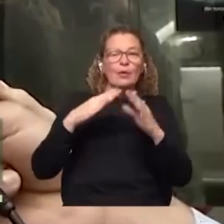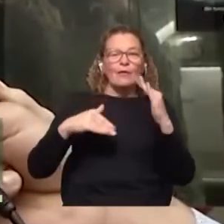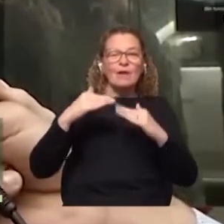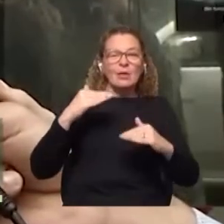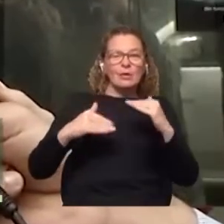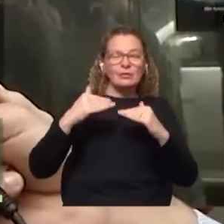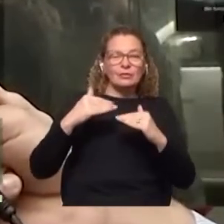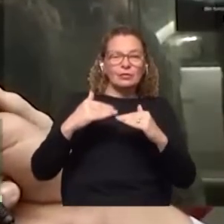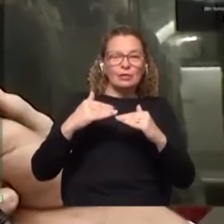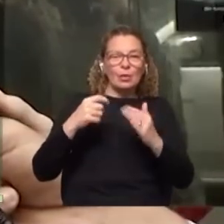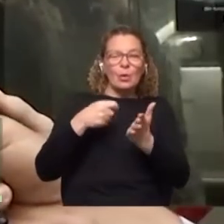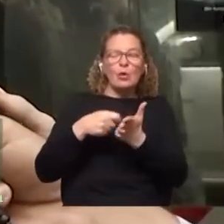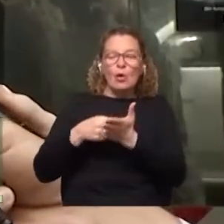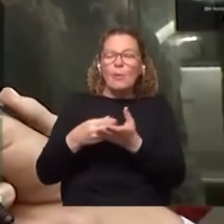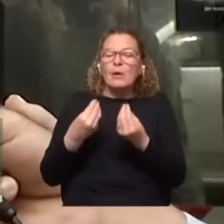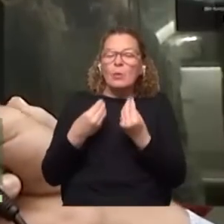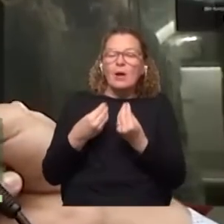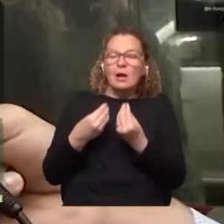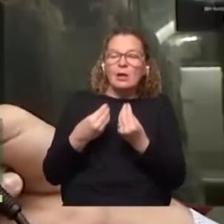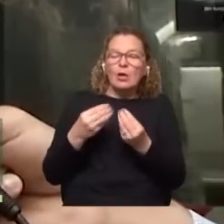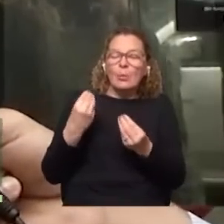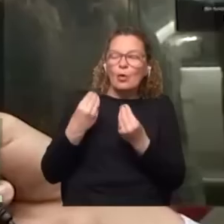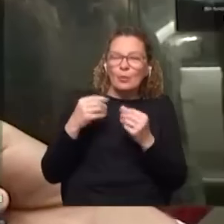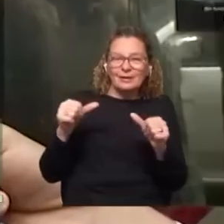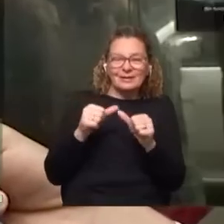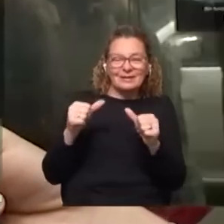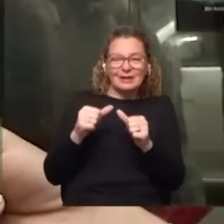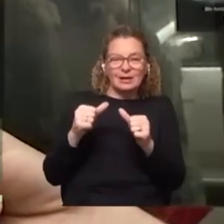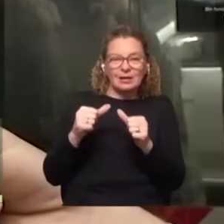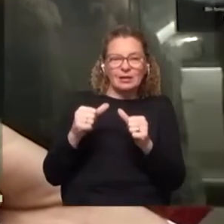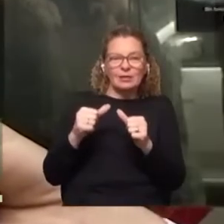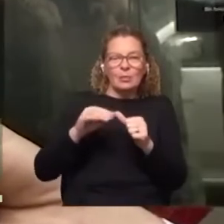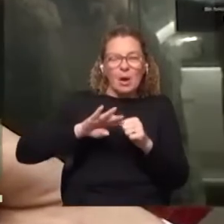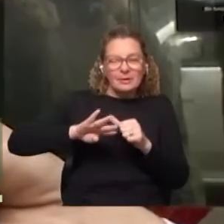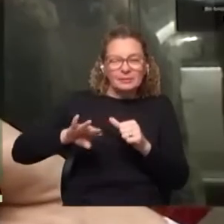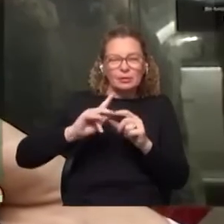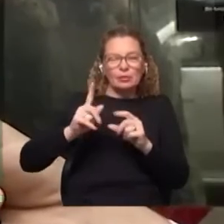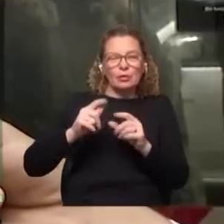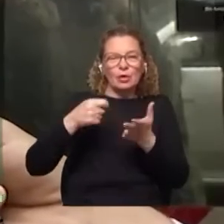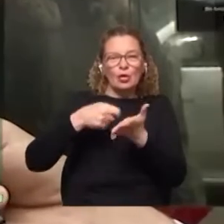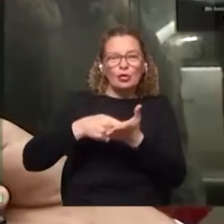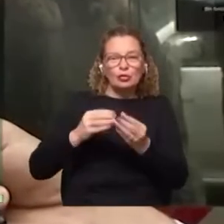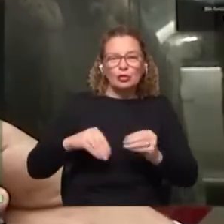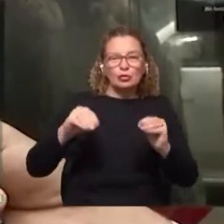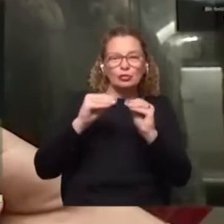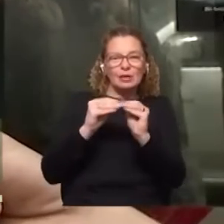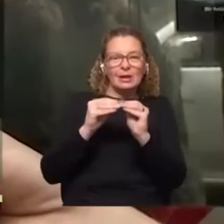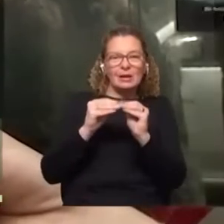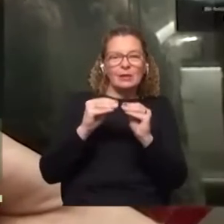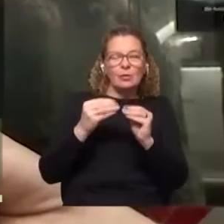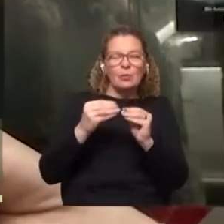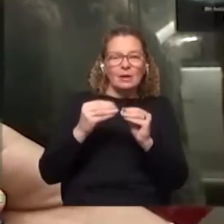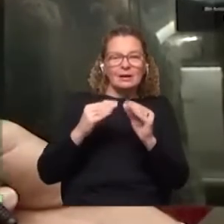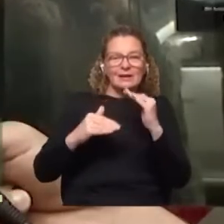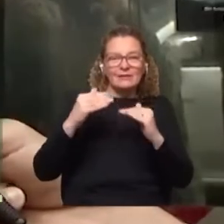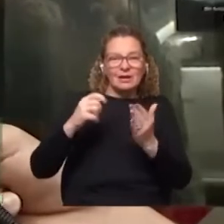come ha sido las compras qué procedimientos había habido se había Bio apartamentos o no Cuál ha sido el costo total de ante la arena Cuál era